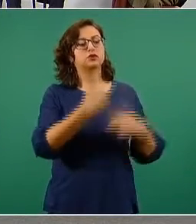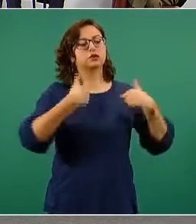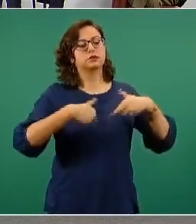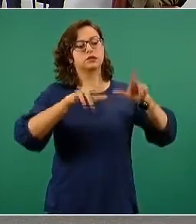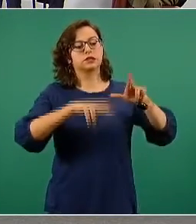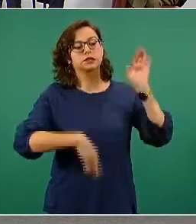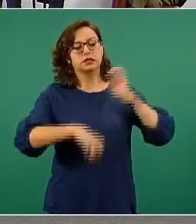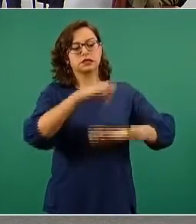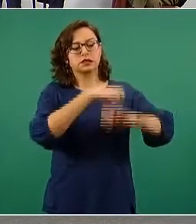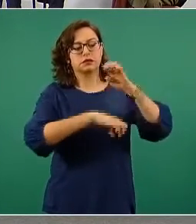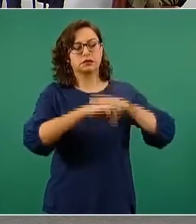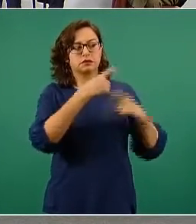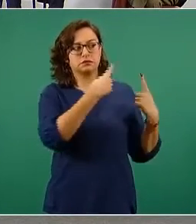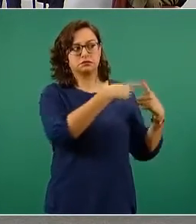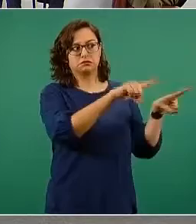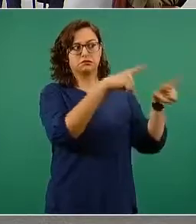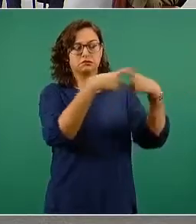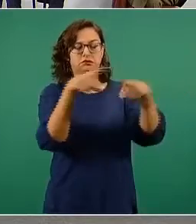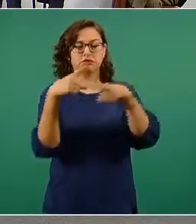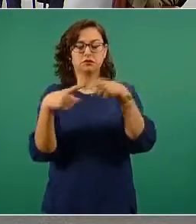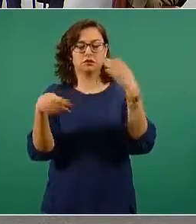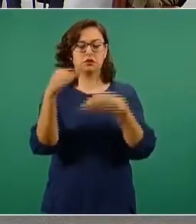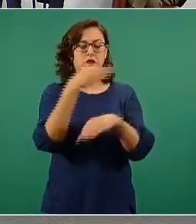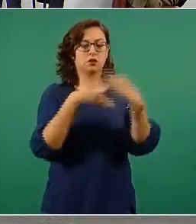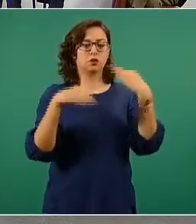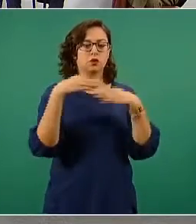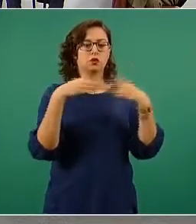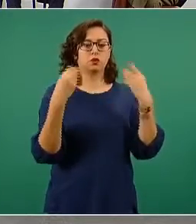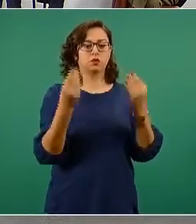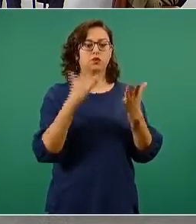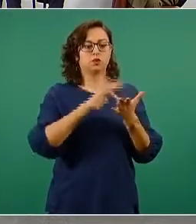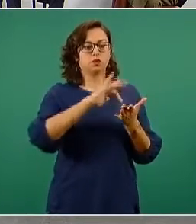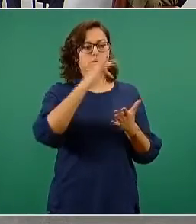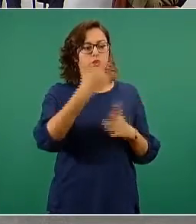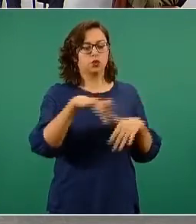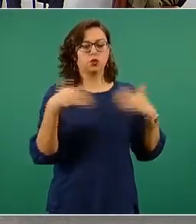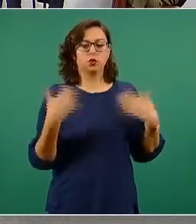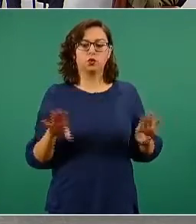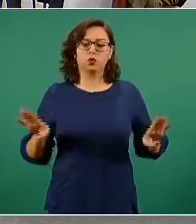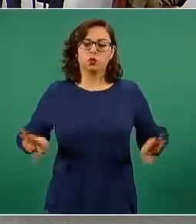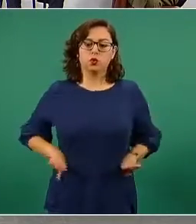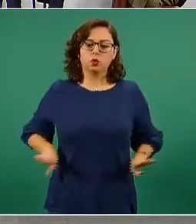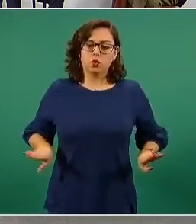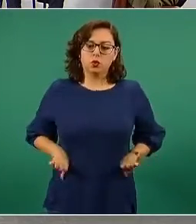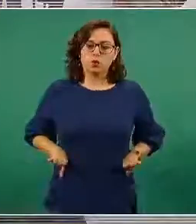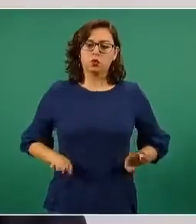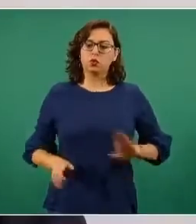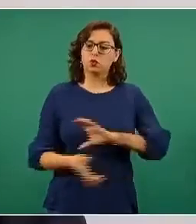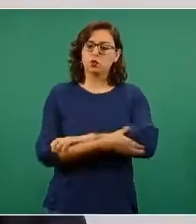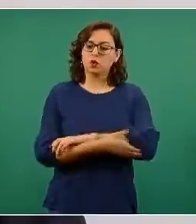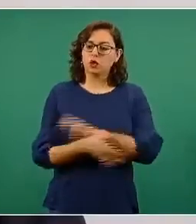sector empresarial, por esta actitud solidaria